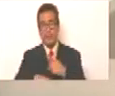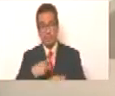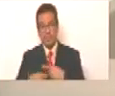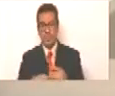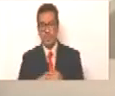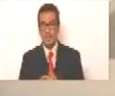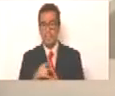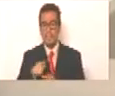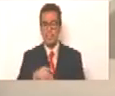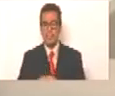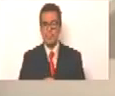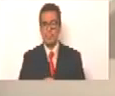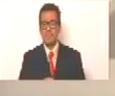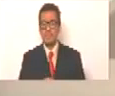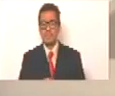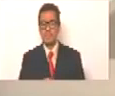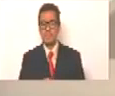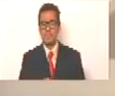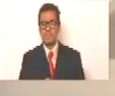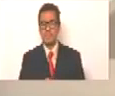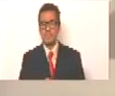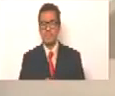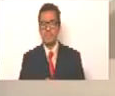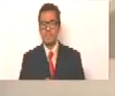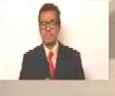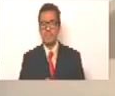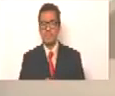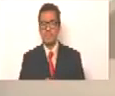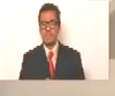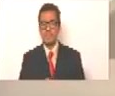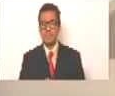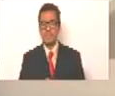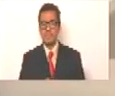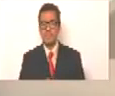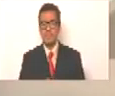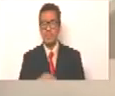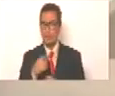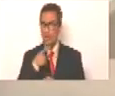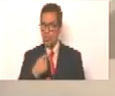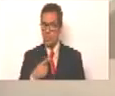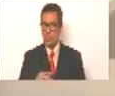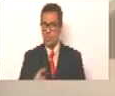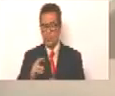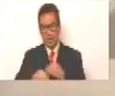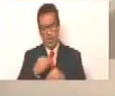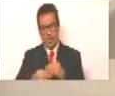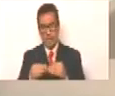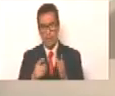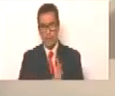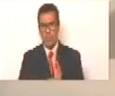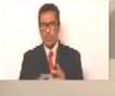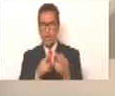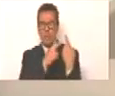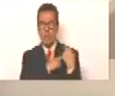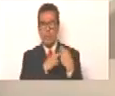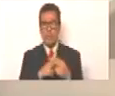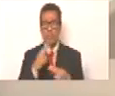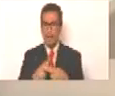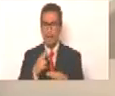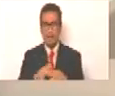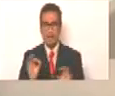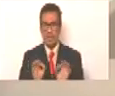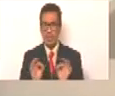otros que aporten eficiencia y superen en goce y beneficio lo establecido, que no representen riesgos o peligro para la